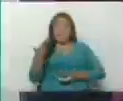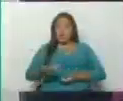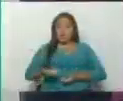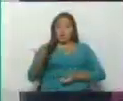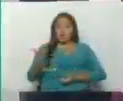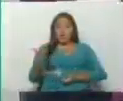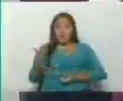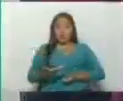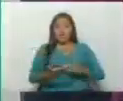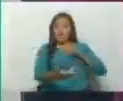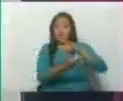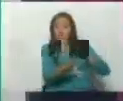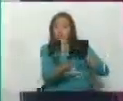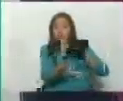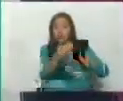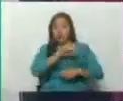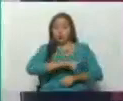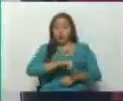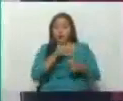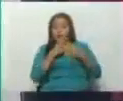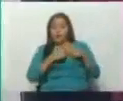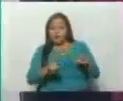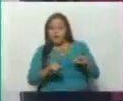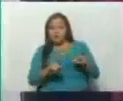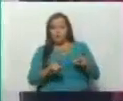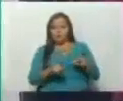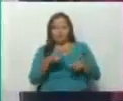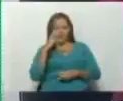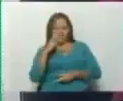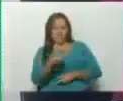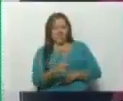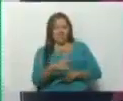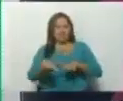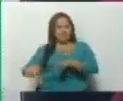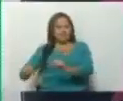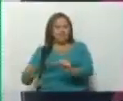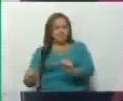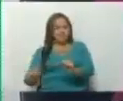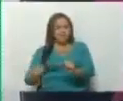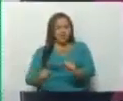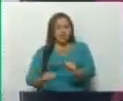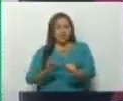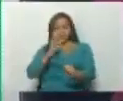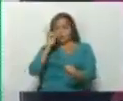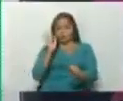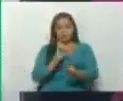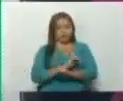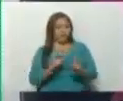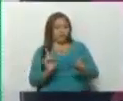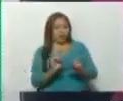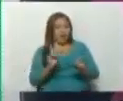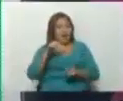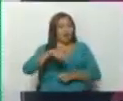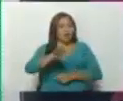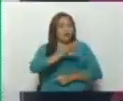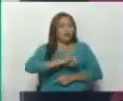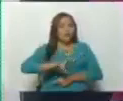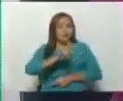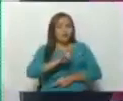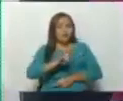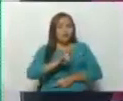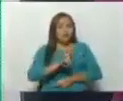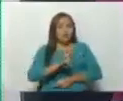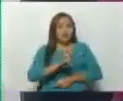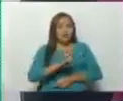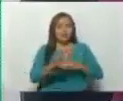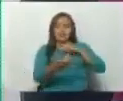bueno, la tecnología, pero en una visión mercantilista y de lucro, ¿no? Aquí sería el contrario, es el uso de la tecnología para